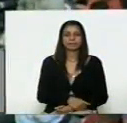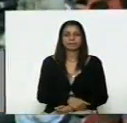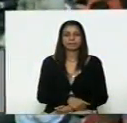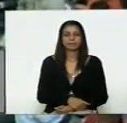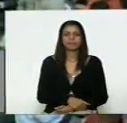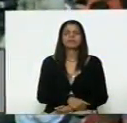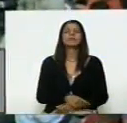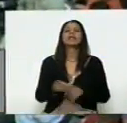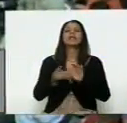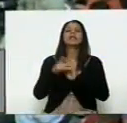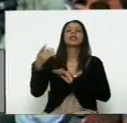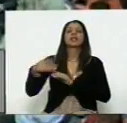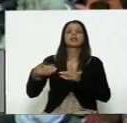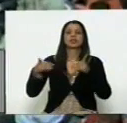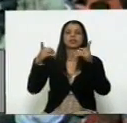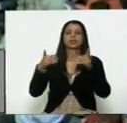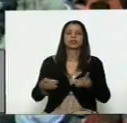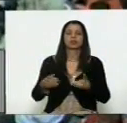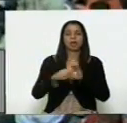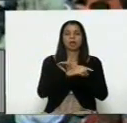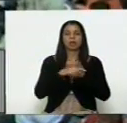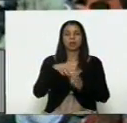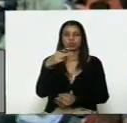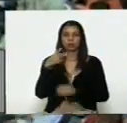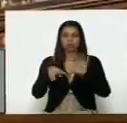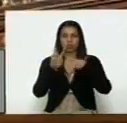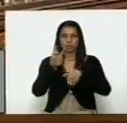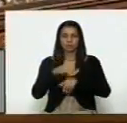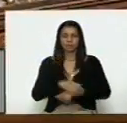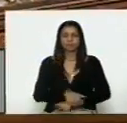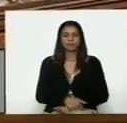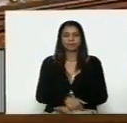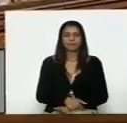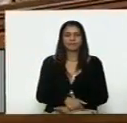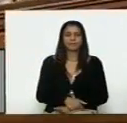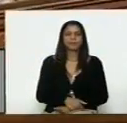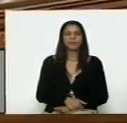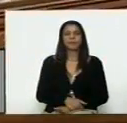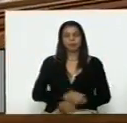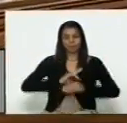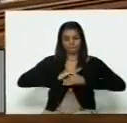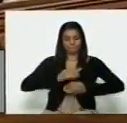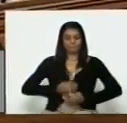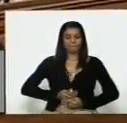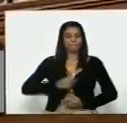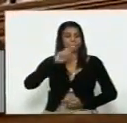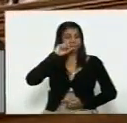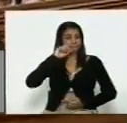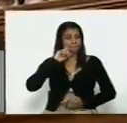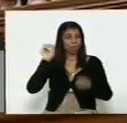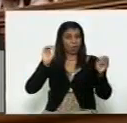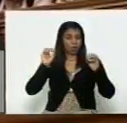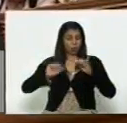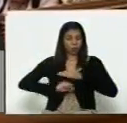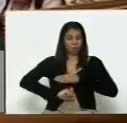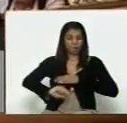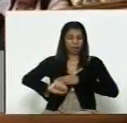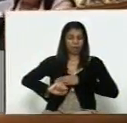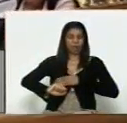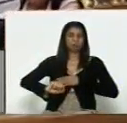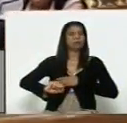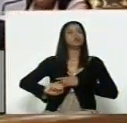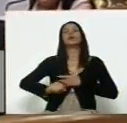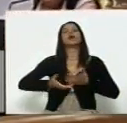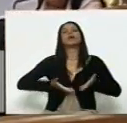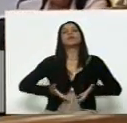Derecho a decidir. Artículo 12. Durante la gestación, el trabajo de parto,